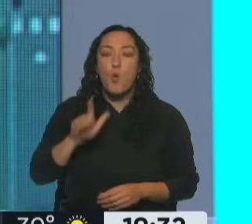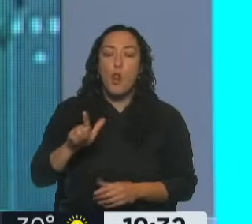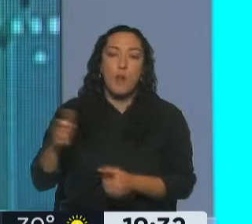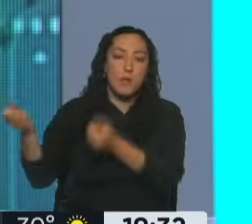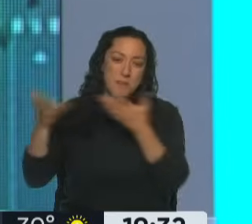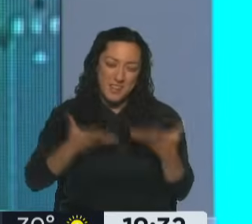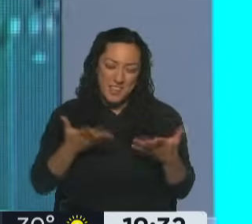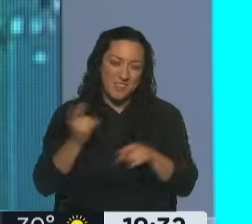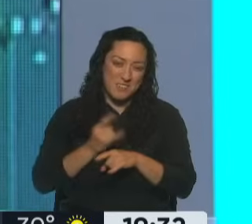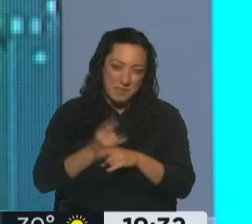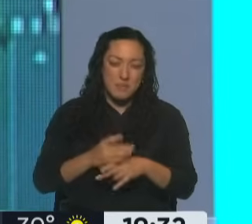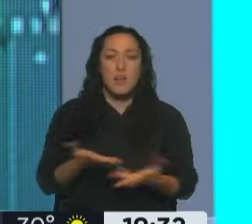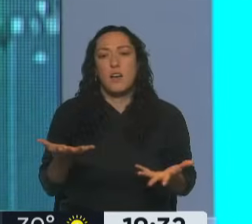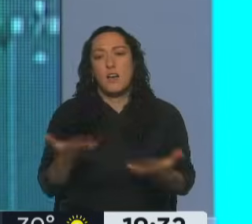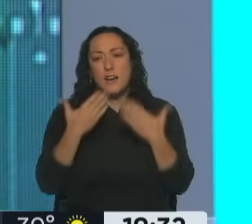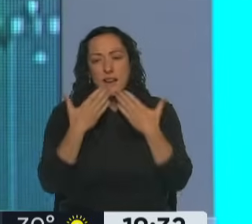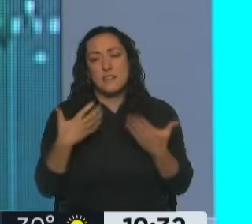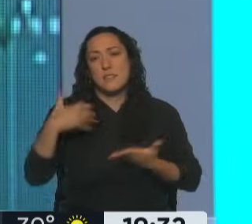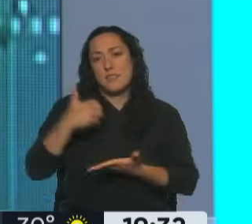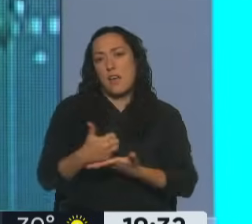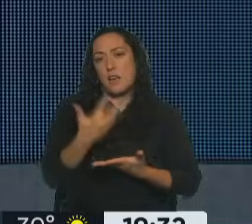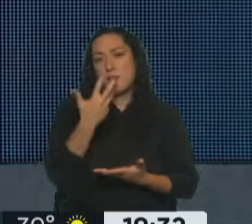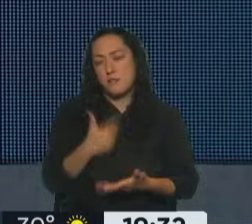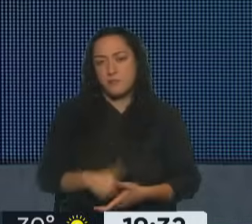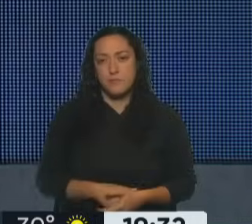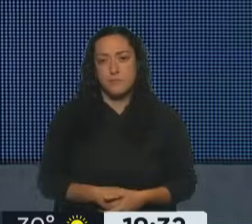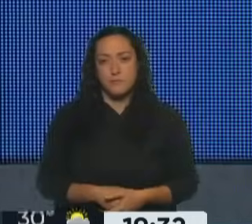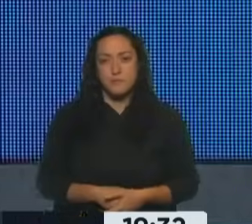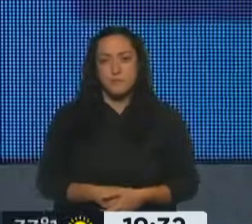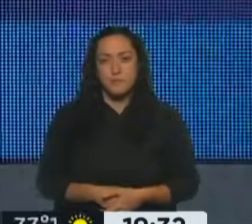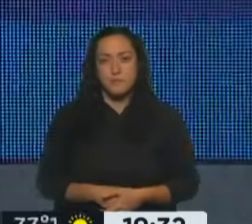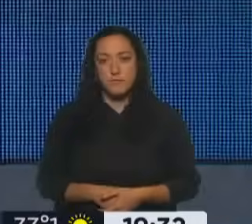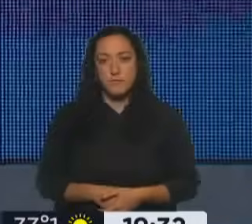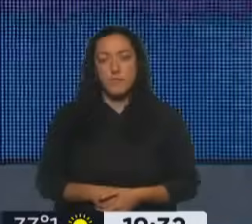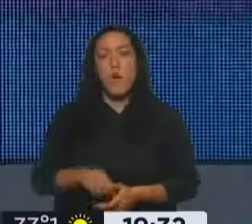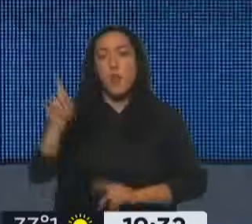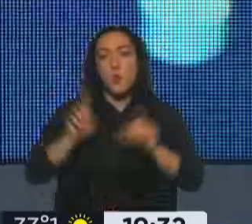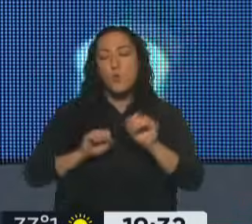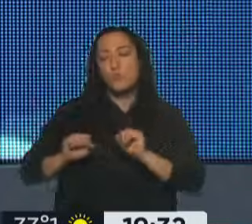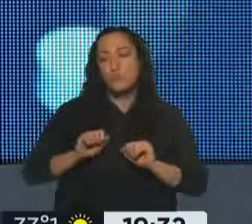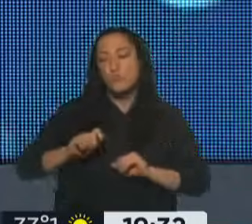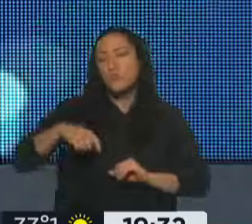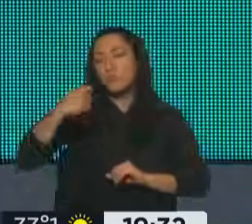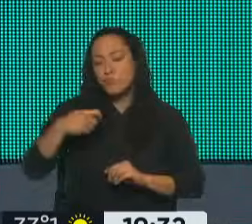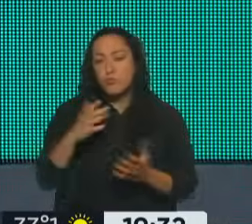Muchísimas gracias, Horacio. Es un placer estar acá. Muchas gracias. Tenemos algunos disparadores vinculados ayer